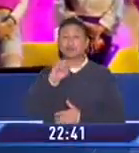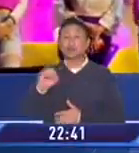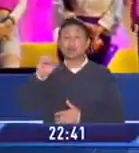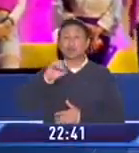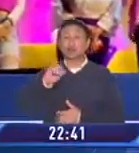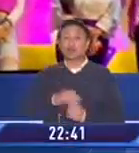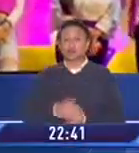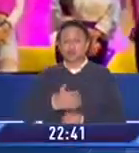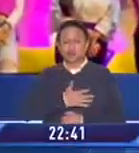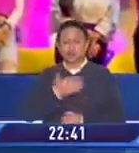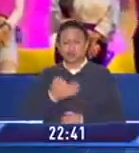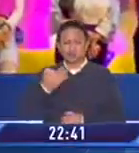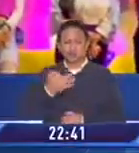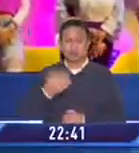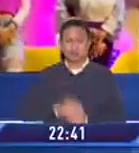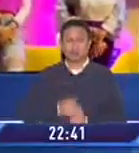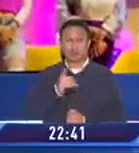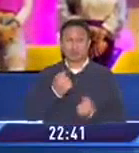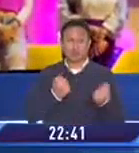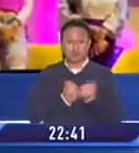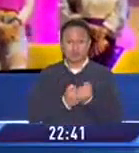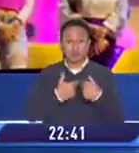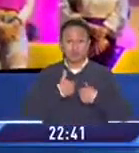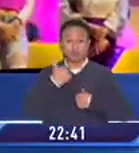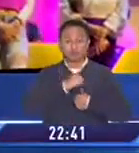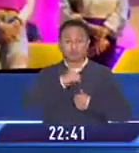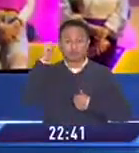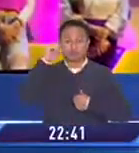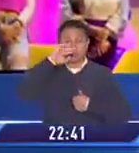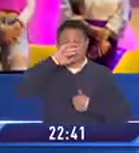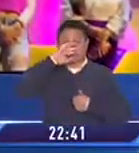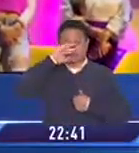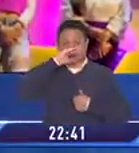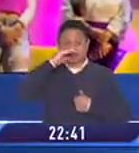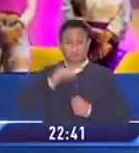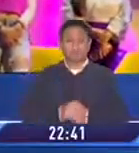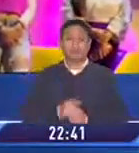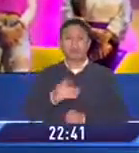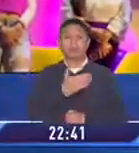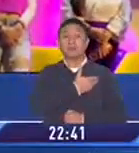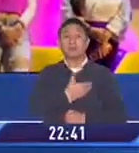estoy convencido que con su apoyo voy a poder llegar a ser el